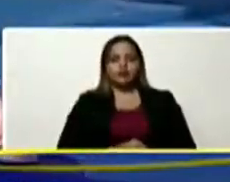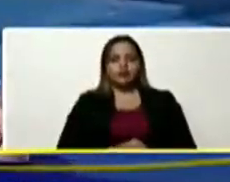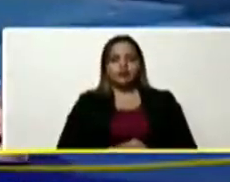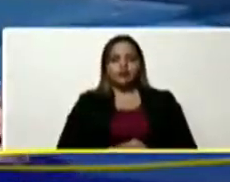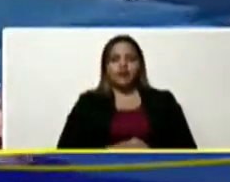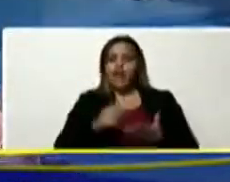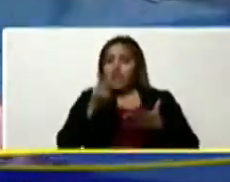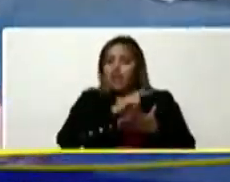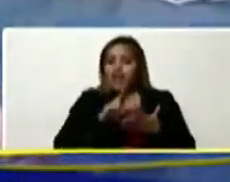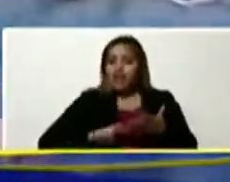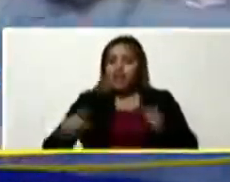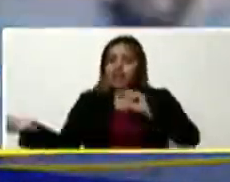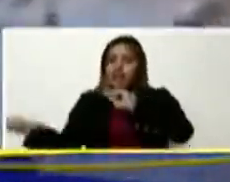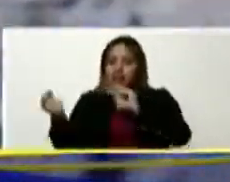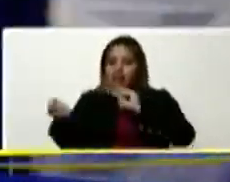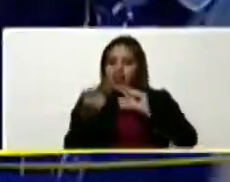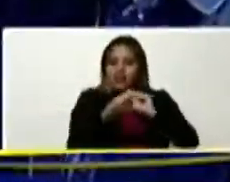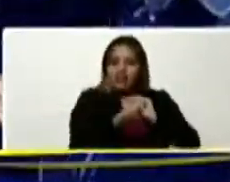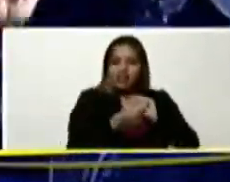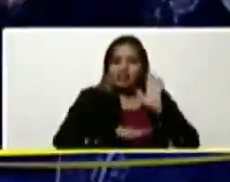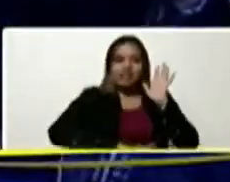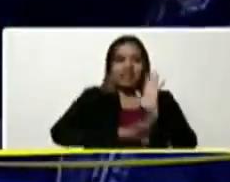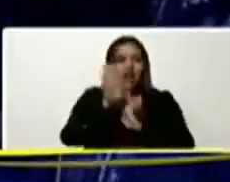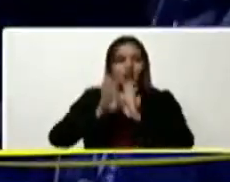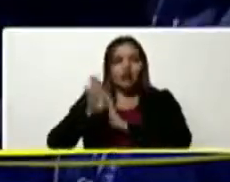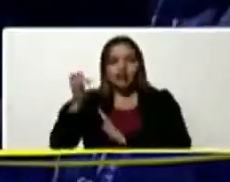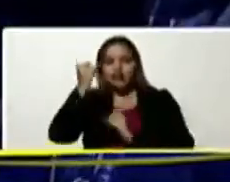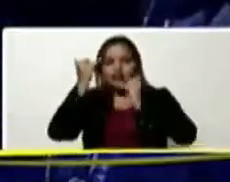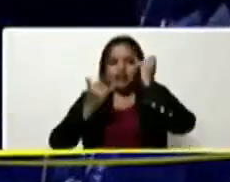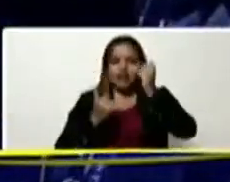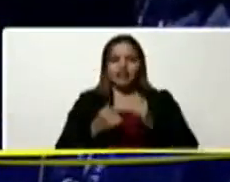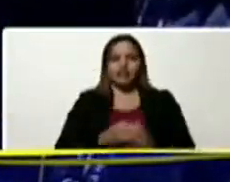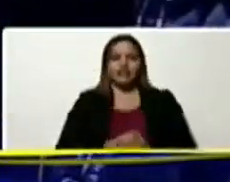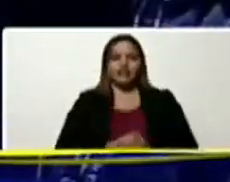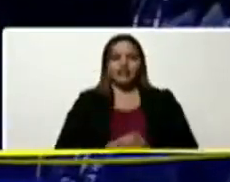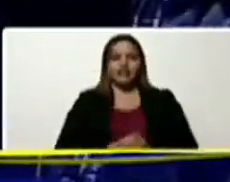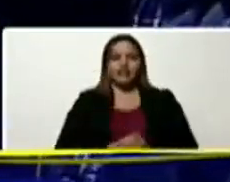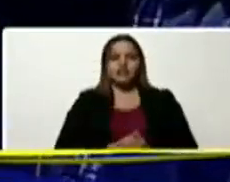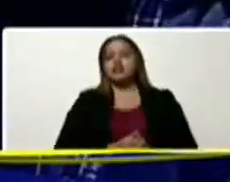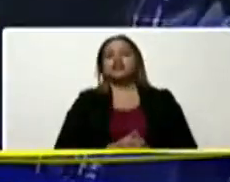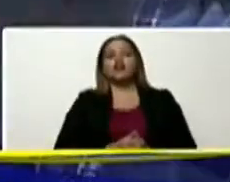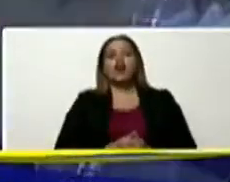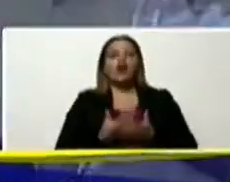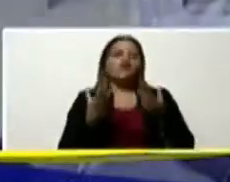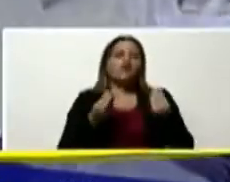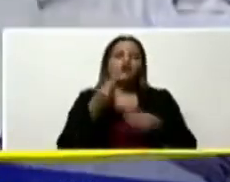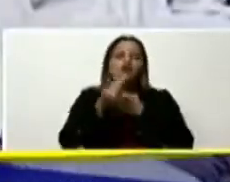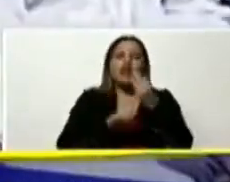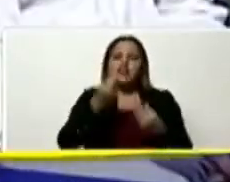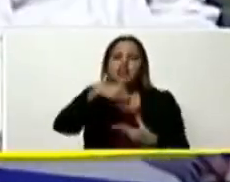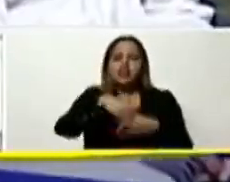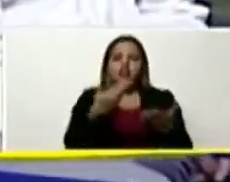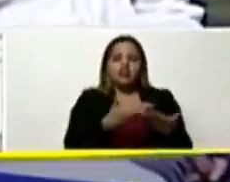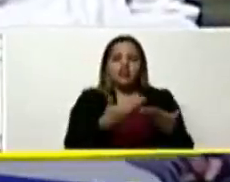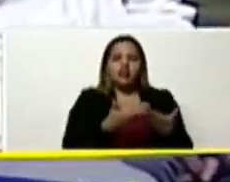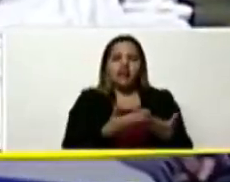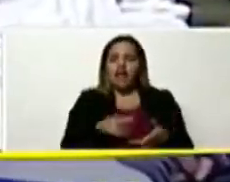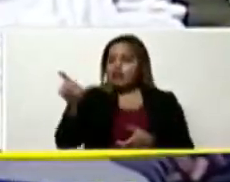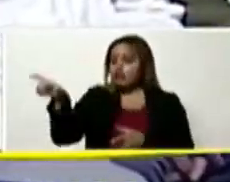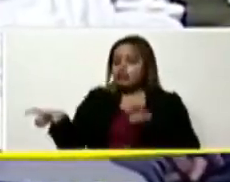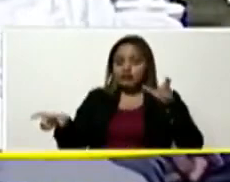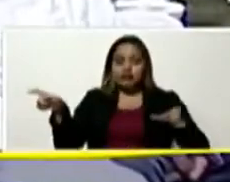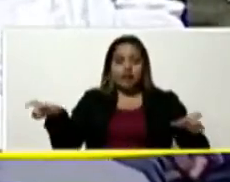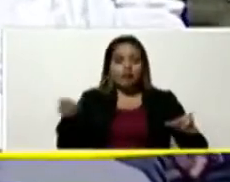Leer, debatir, desarrollar ideas. ¡Ay, cuánto hay que hacer en el aula de clase! Bueno, nosotros tenemos aquí presentes